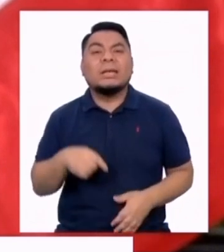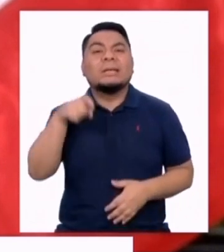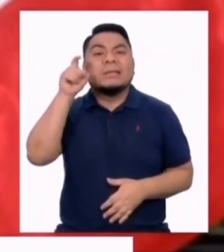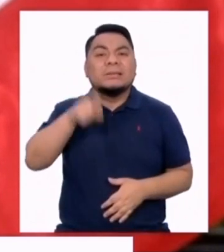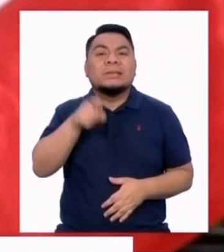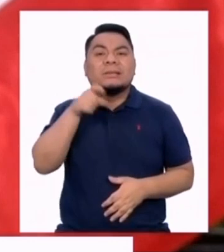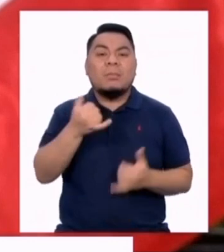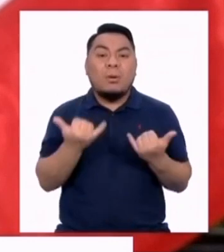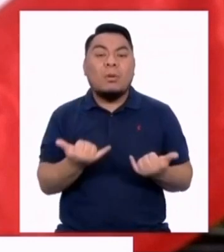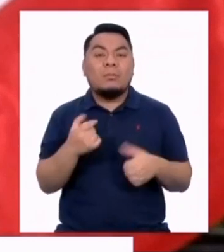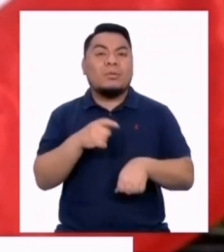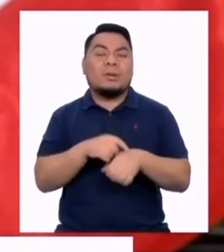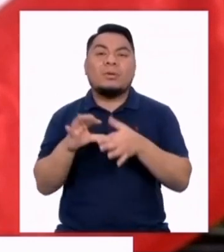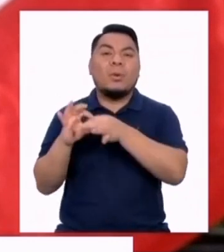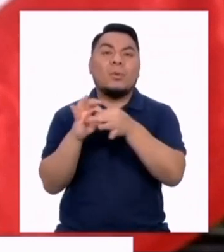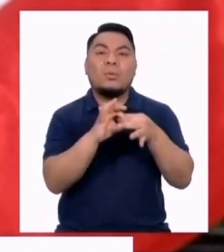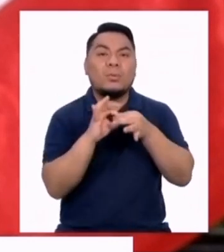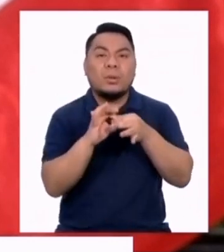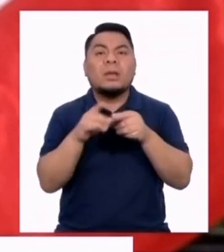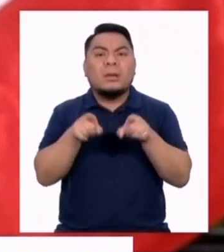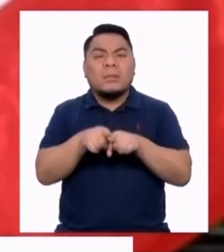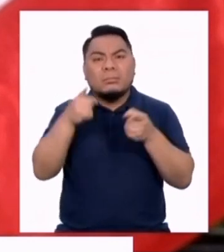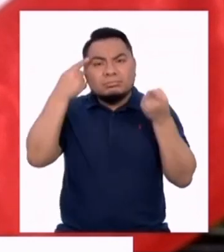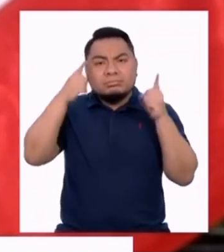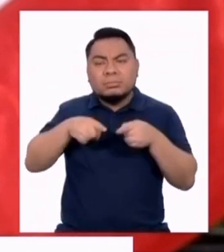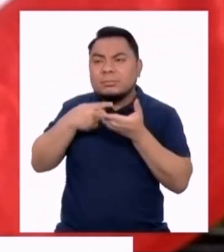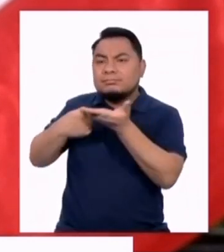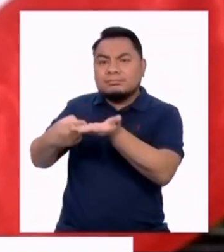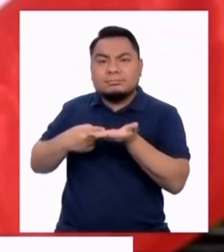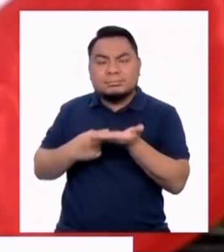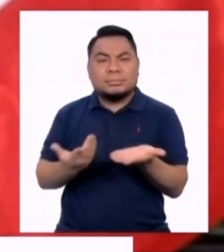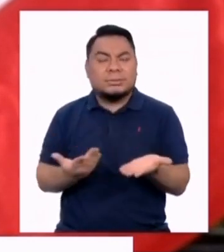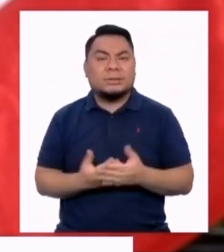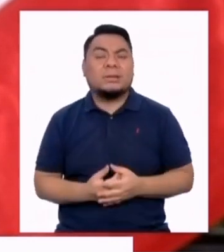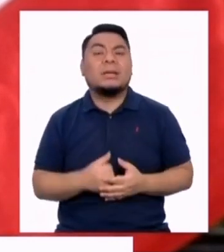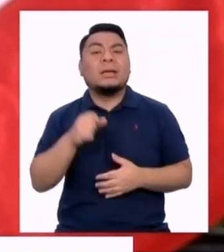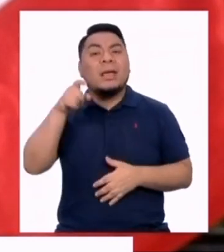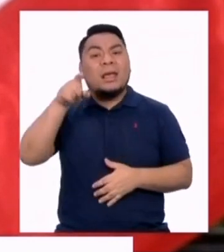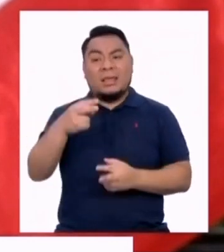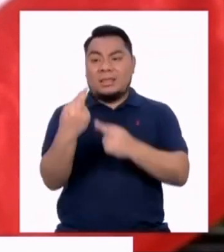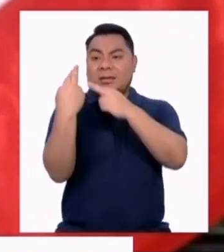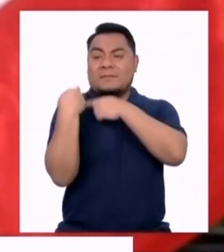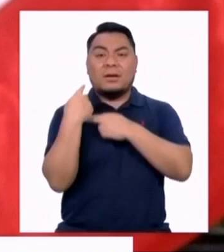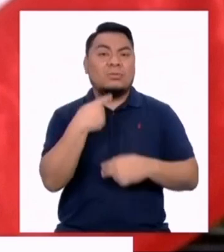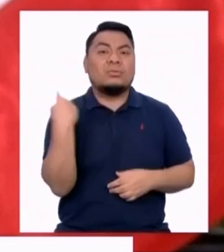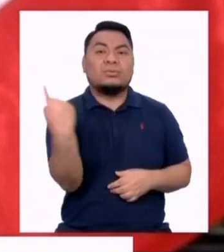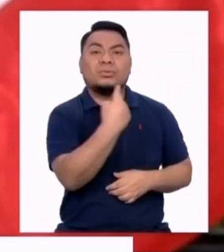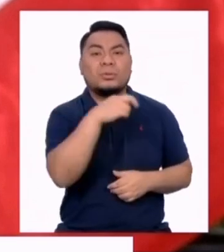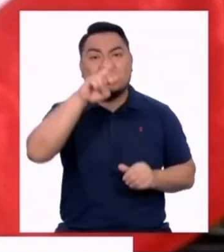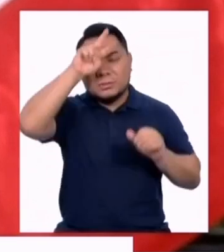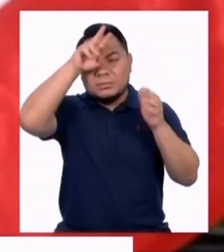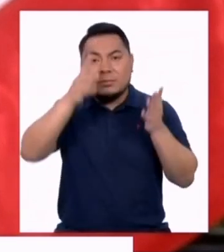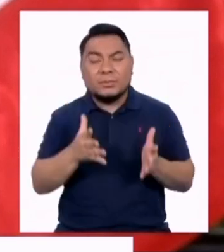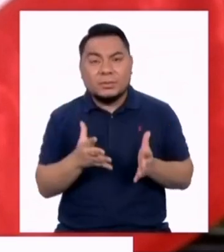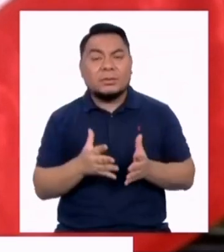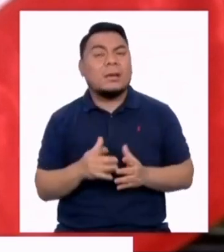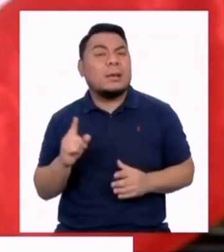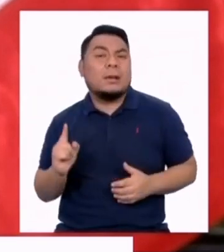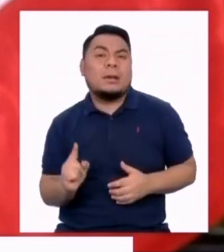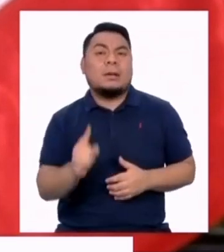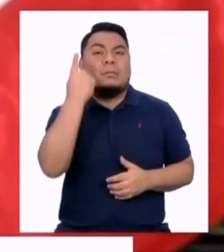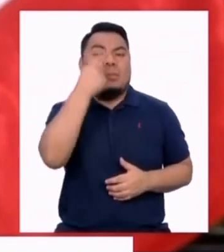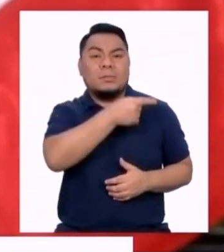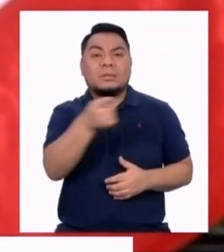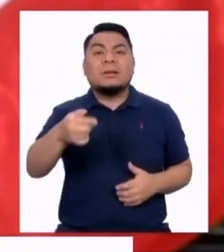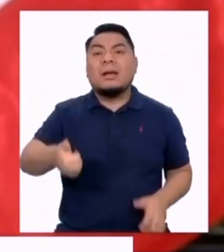deber que tenemos los peruanos y principalmente las autoridades está muy